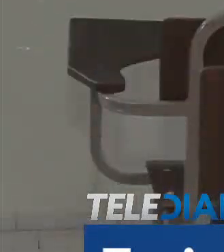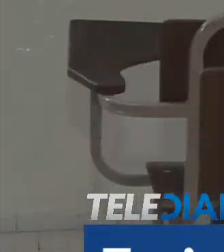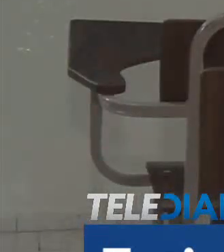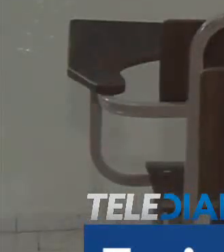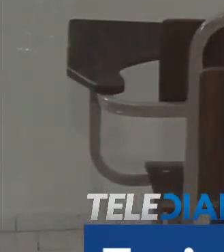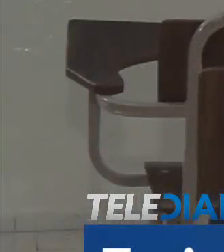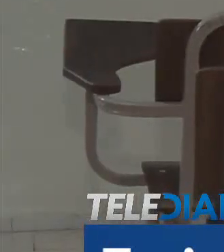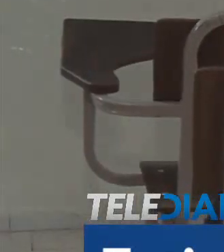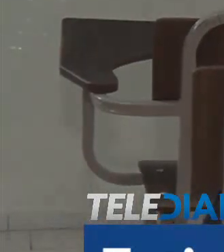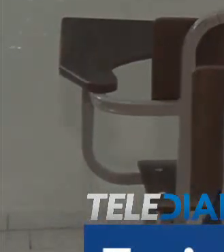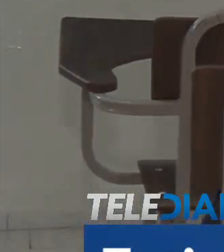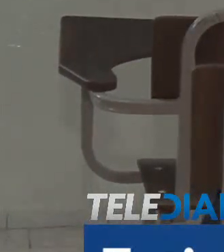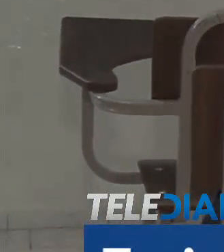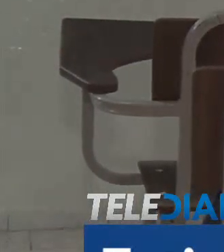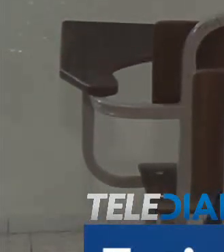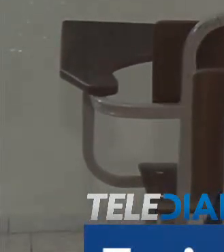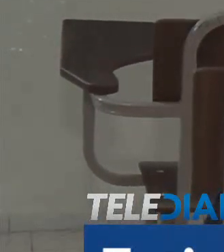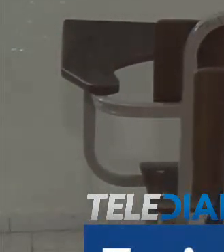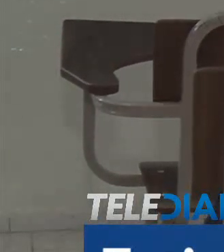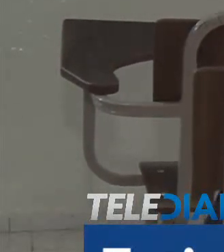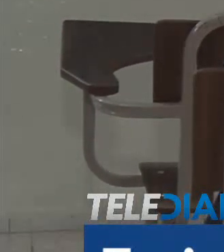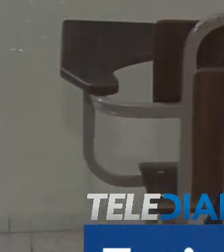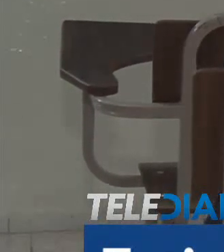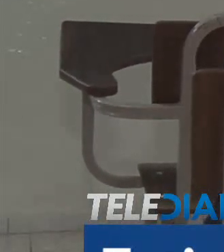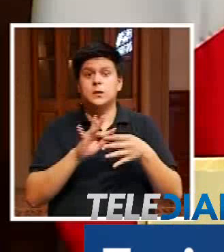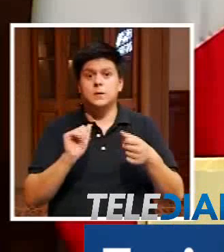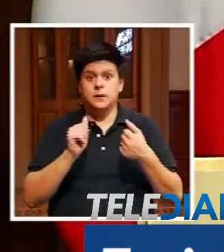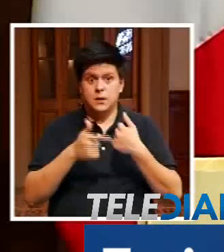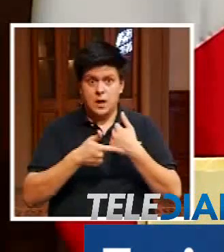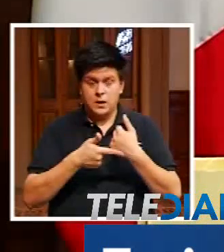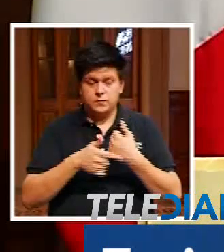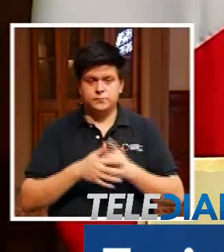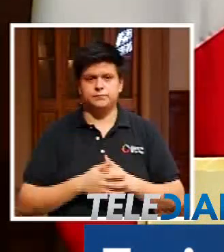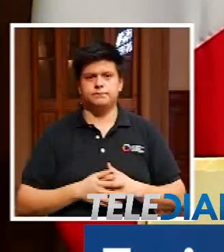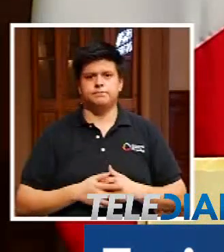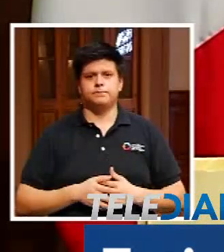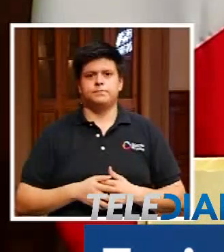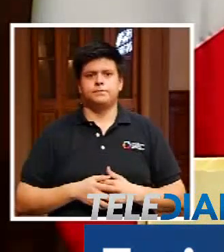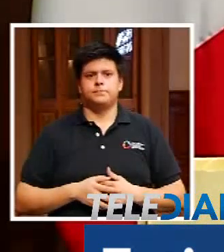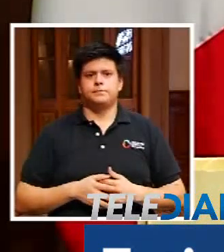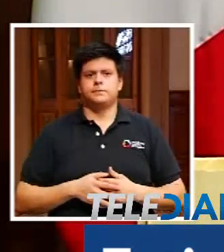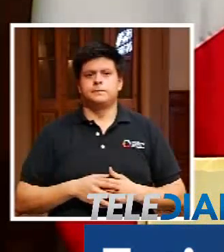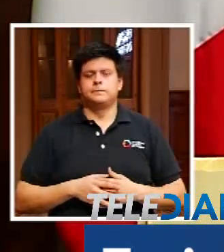de secundaria para regresar a las aulas. Se han